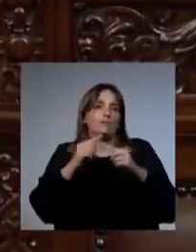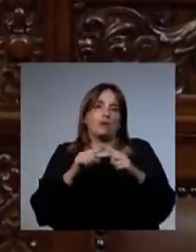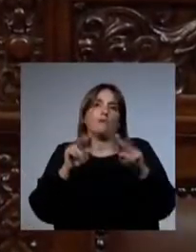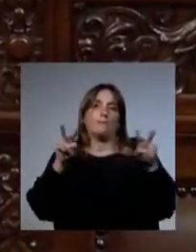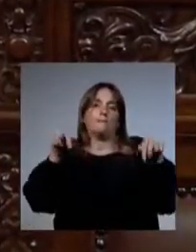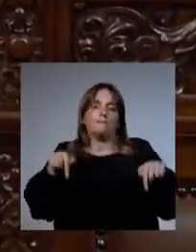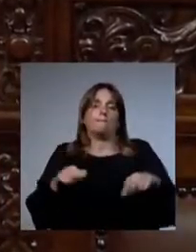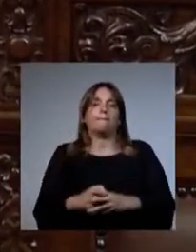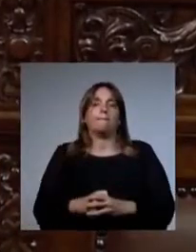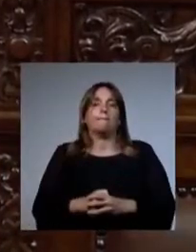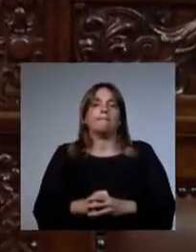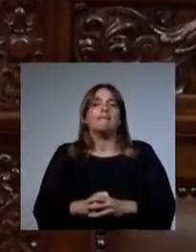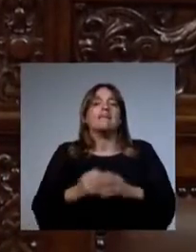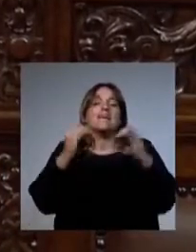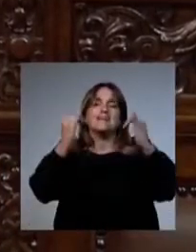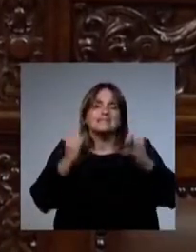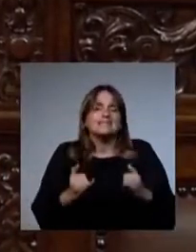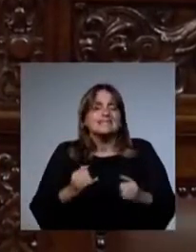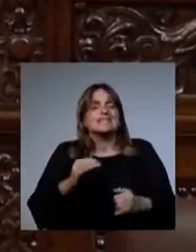Por supuesto,